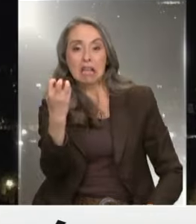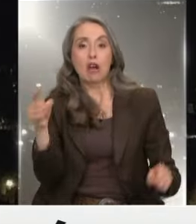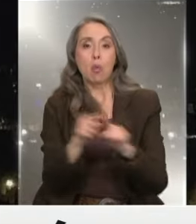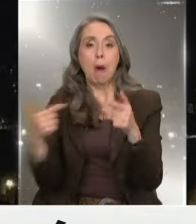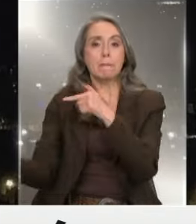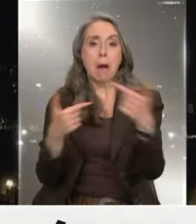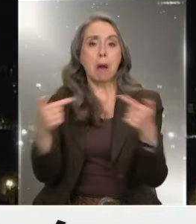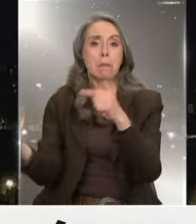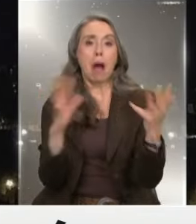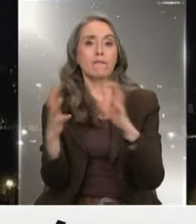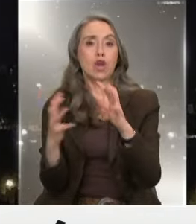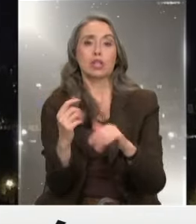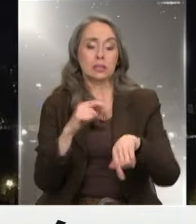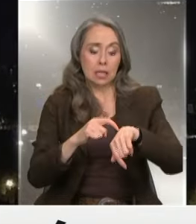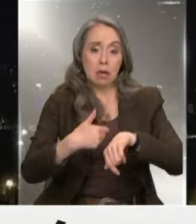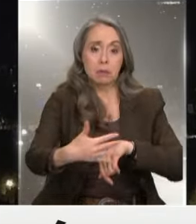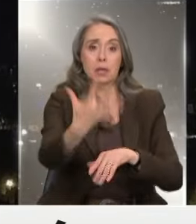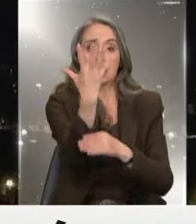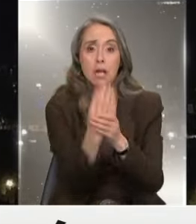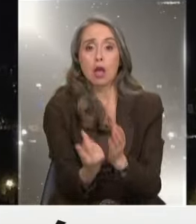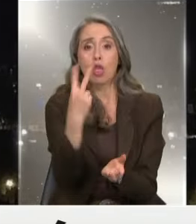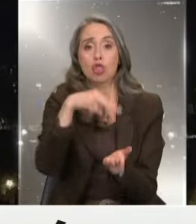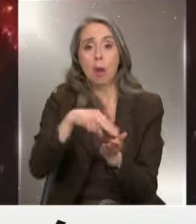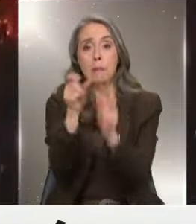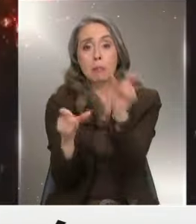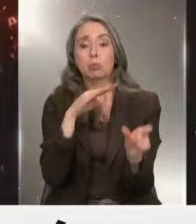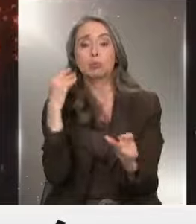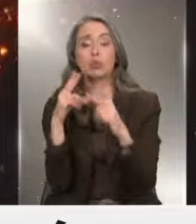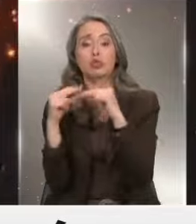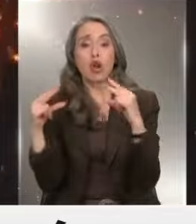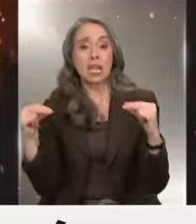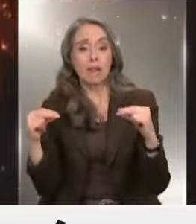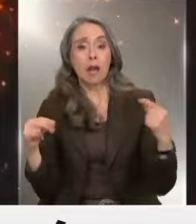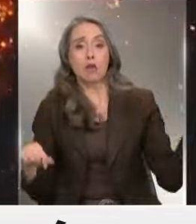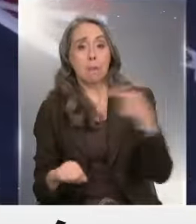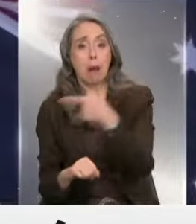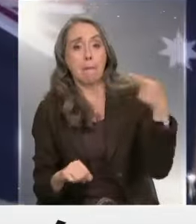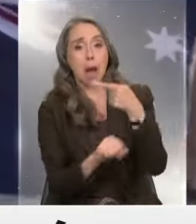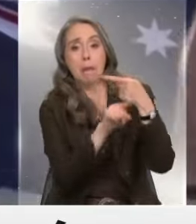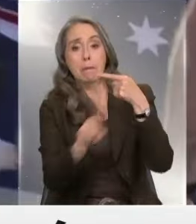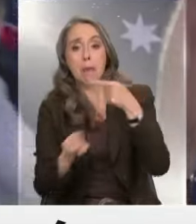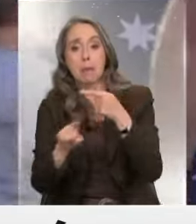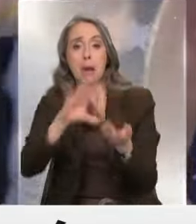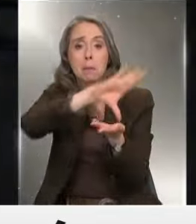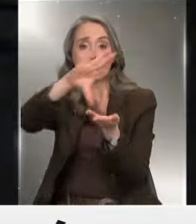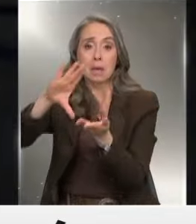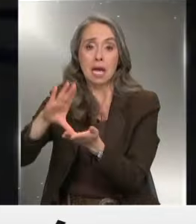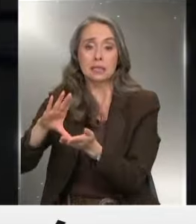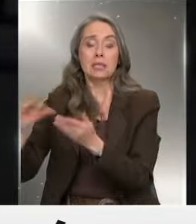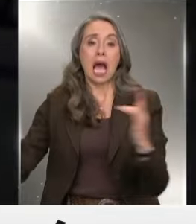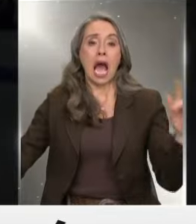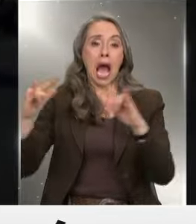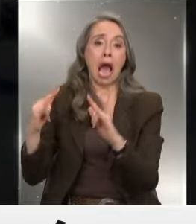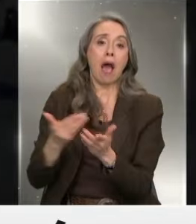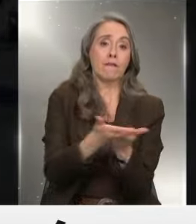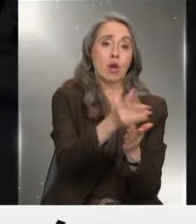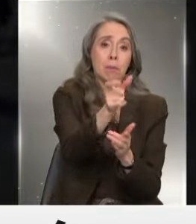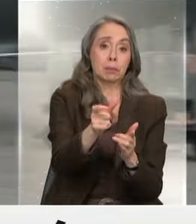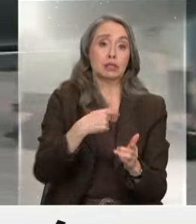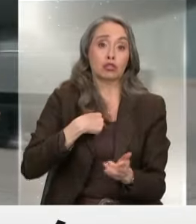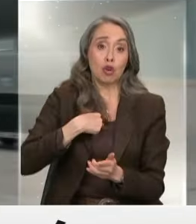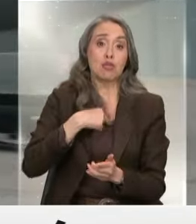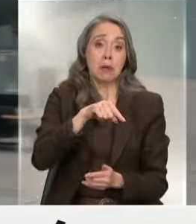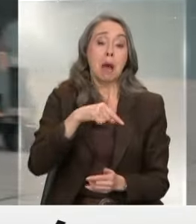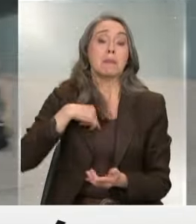acaba. Más de 2.000 personas han muerto en el Líbano por los bombardeos y por eso varios países han enviado aviones para evacuar a sus